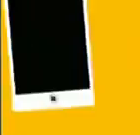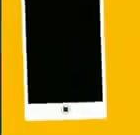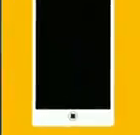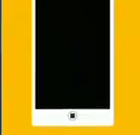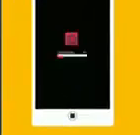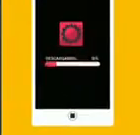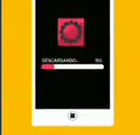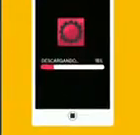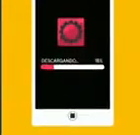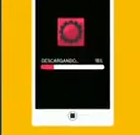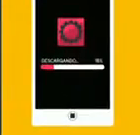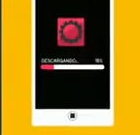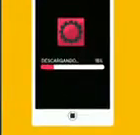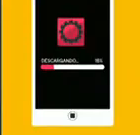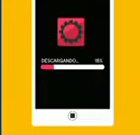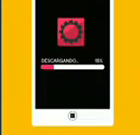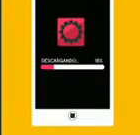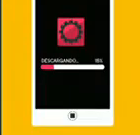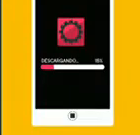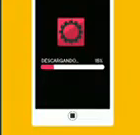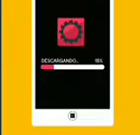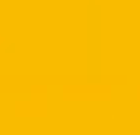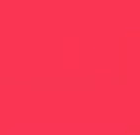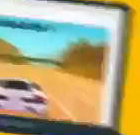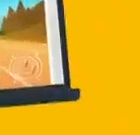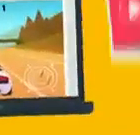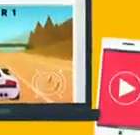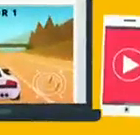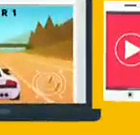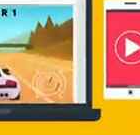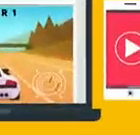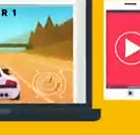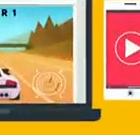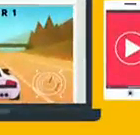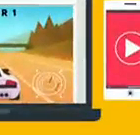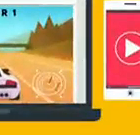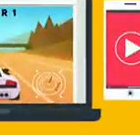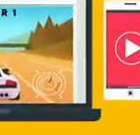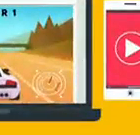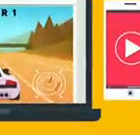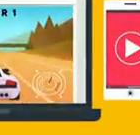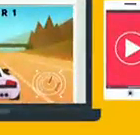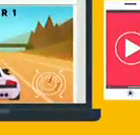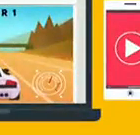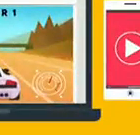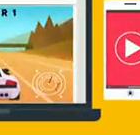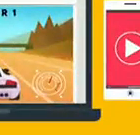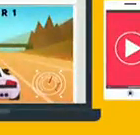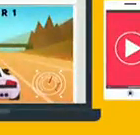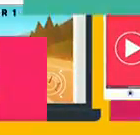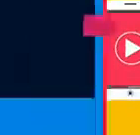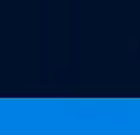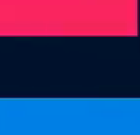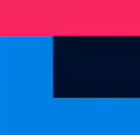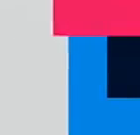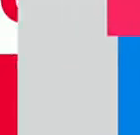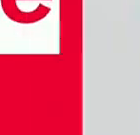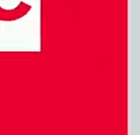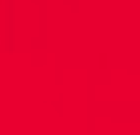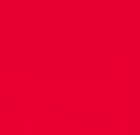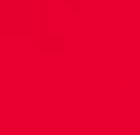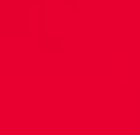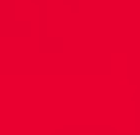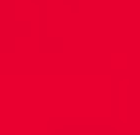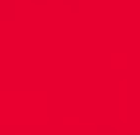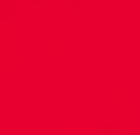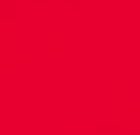educativas. Evita el envío o descarga de archivos pesados. Reserva los momentos de entretenimiento para horas de menos tráfico.